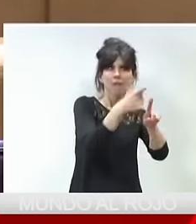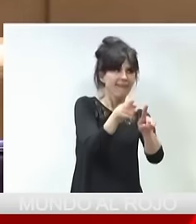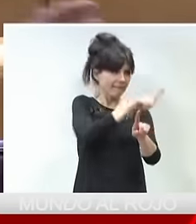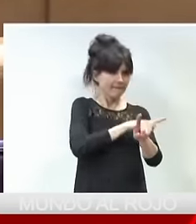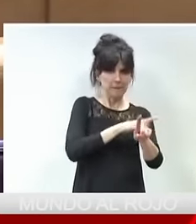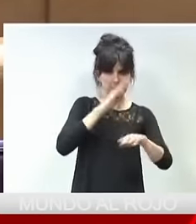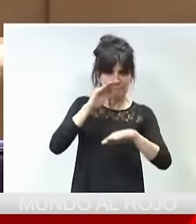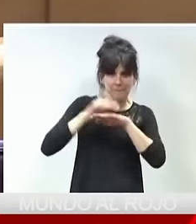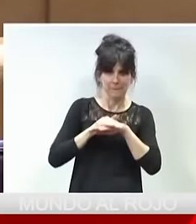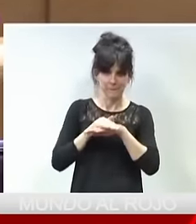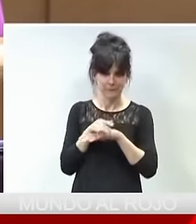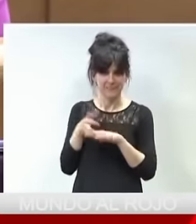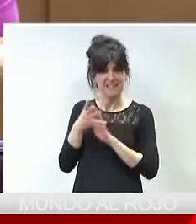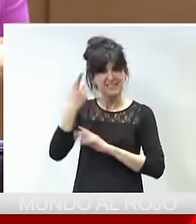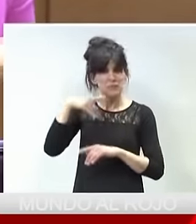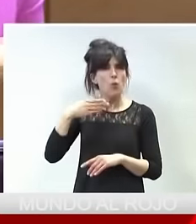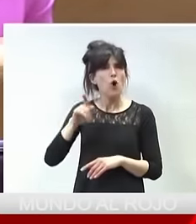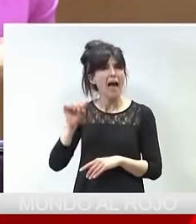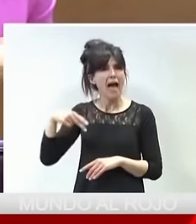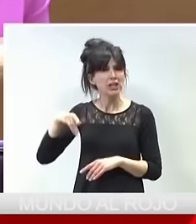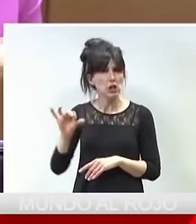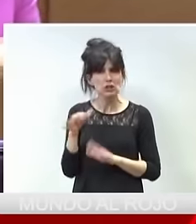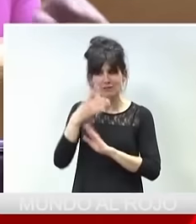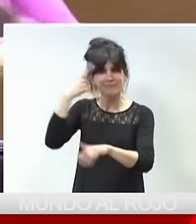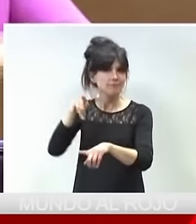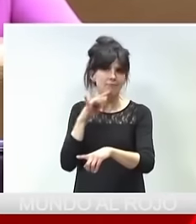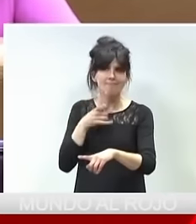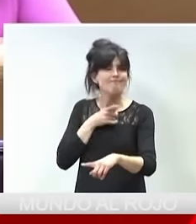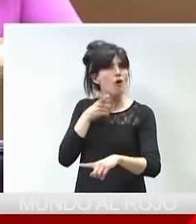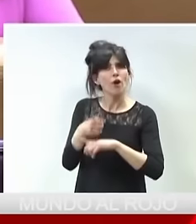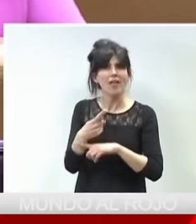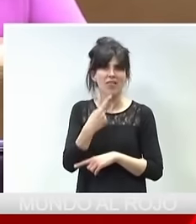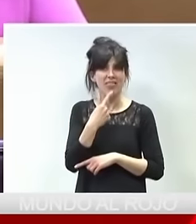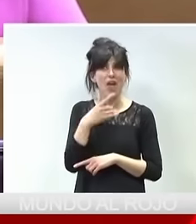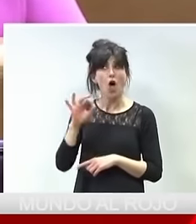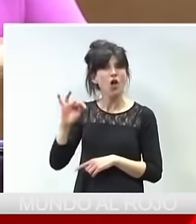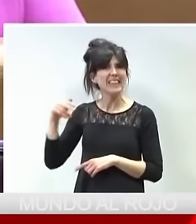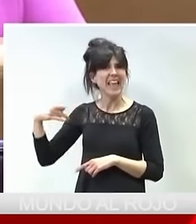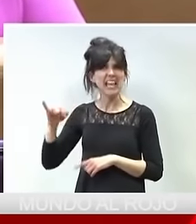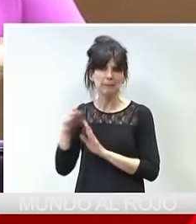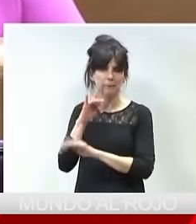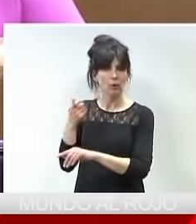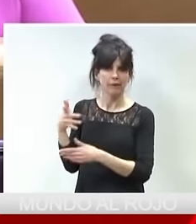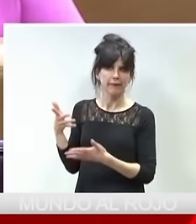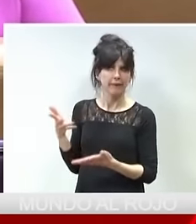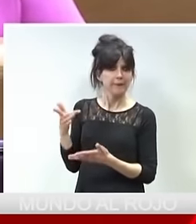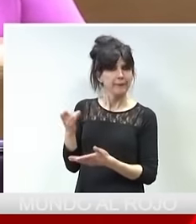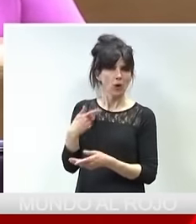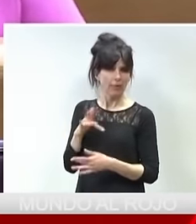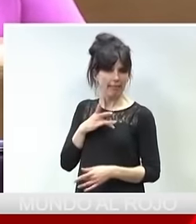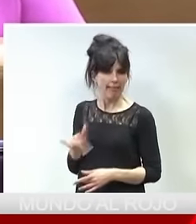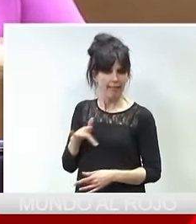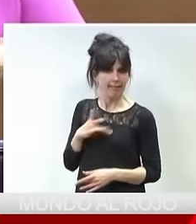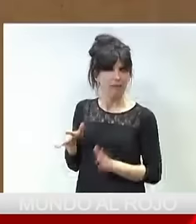ministro Bolaños, usted sabe perfectamente que ha dado la orden de que con Otegi perfil bajo, con a Otegi